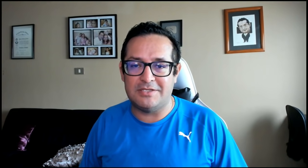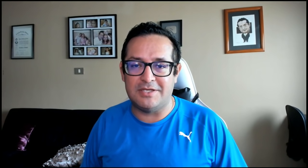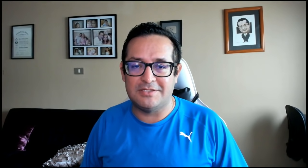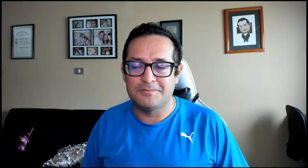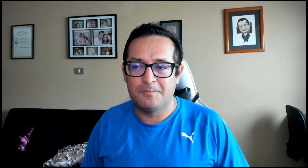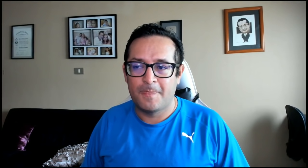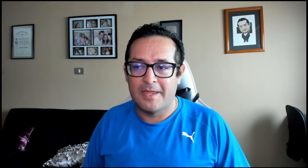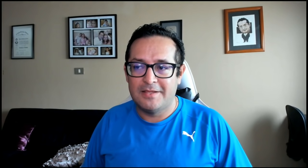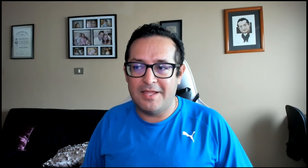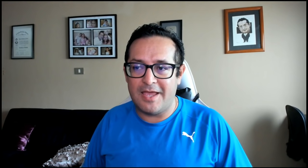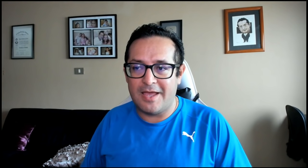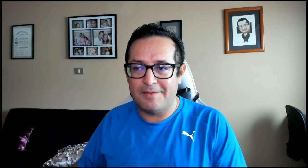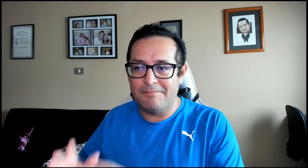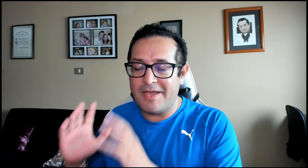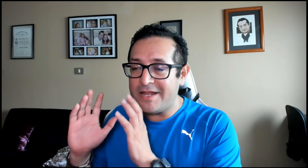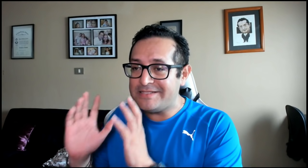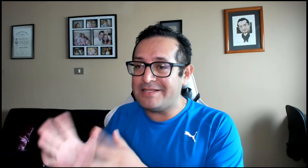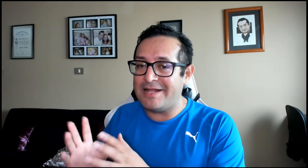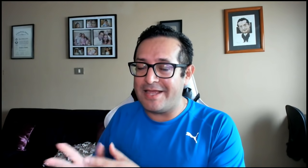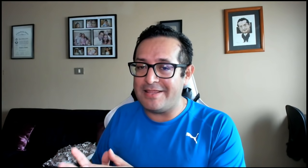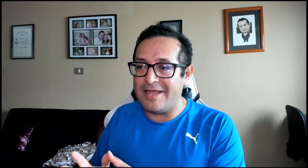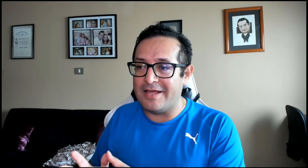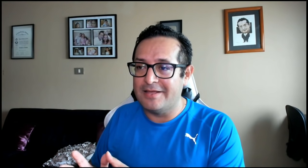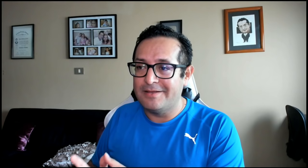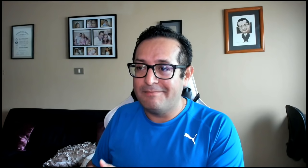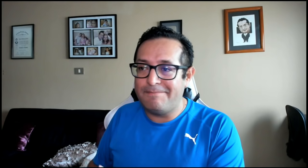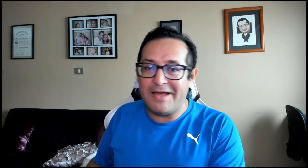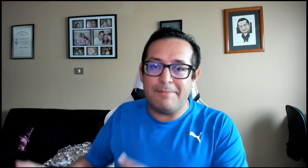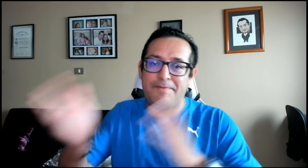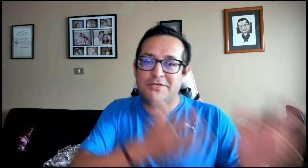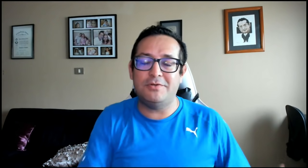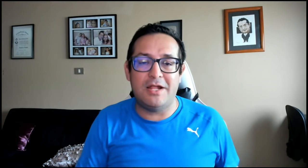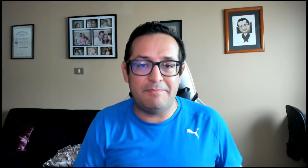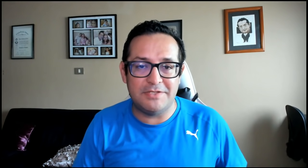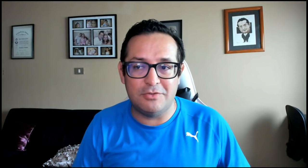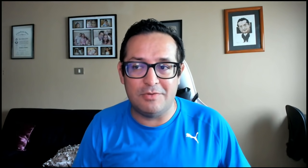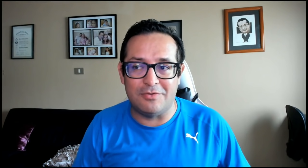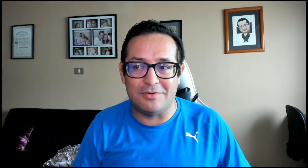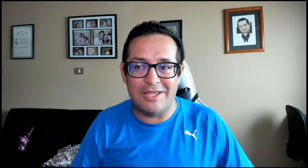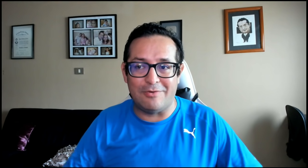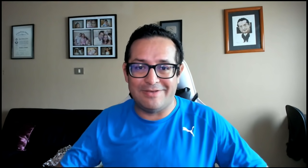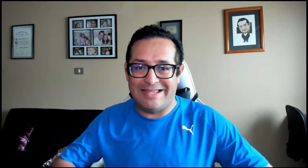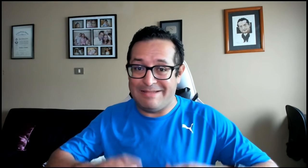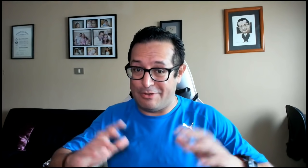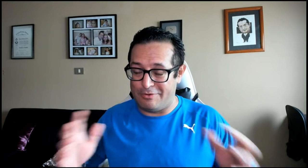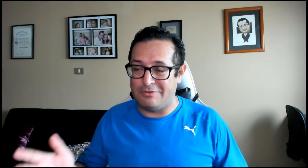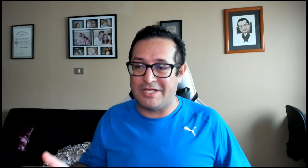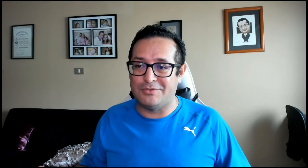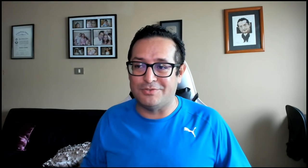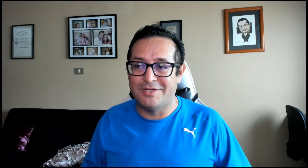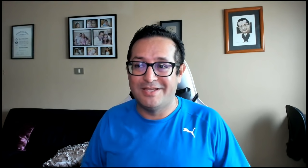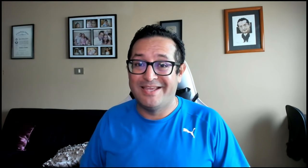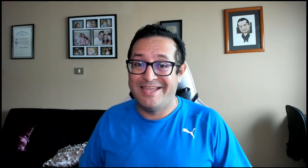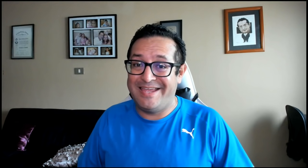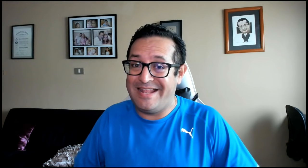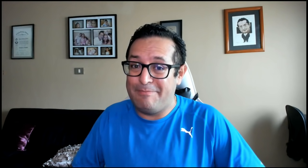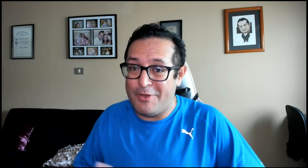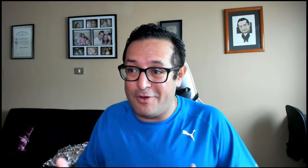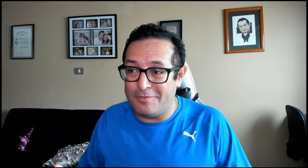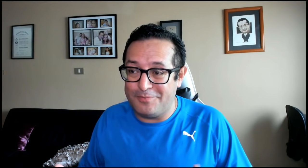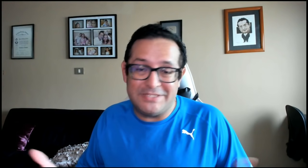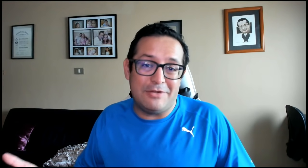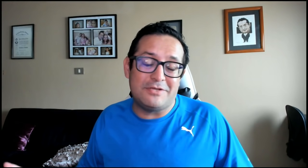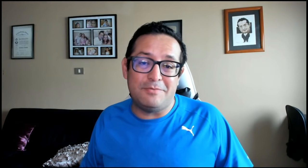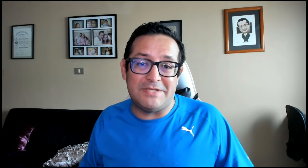estadounidenses de ver esta tragedia para presionar el presión de orador digo en el mejor de los casos en el